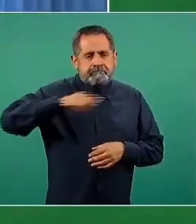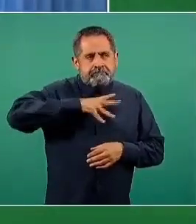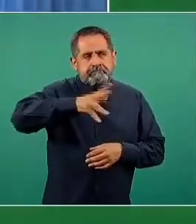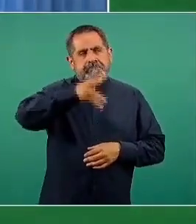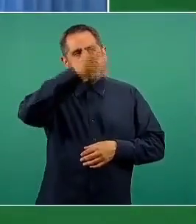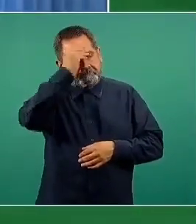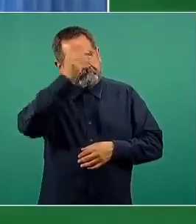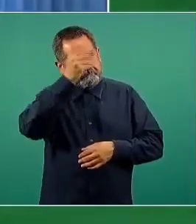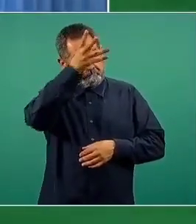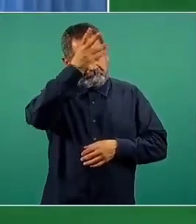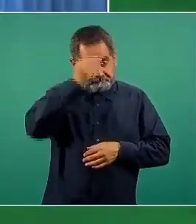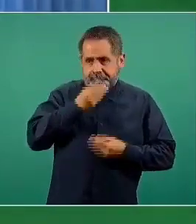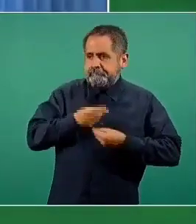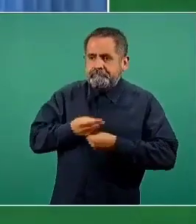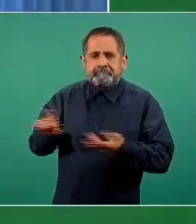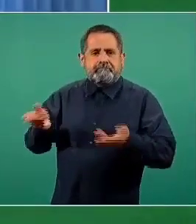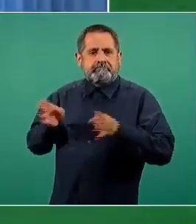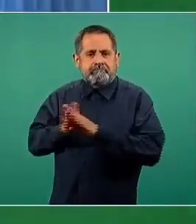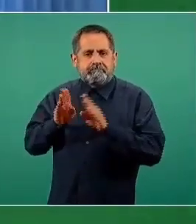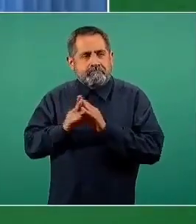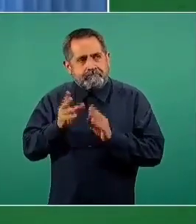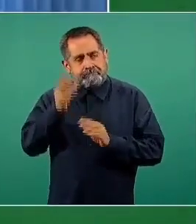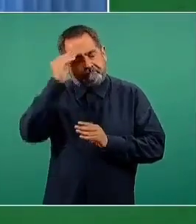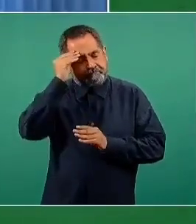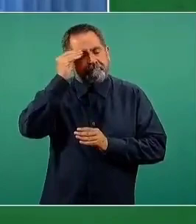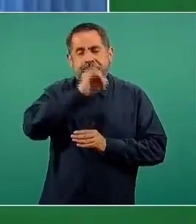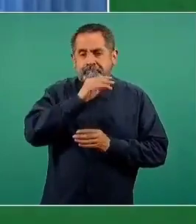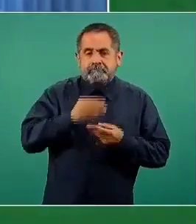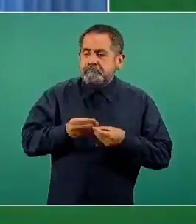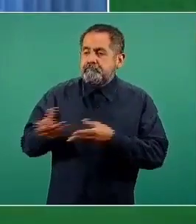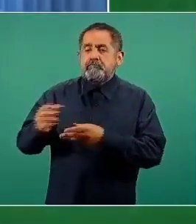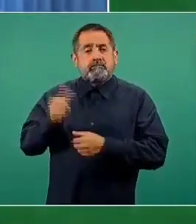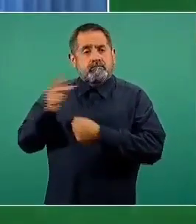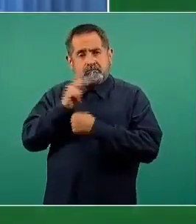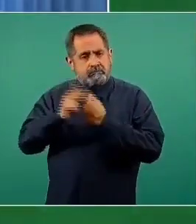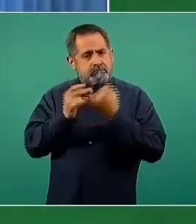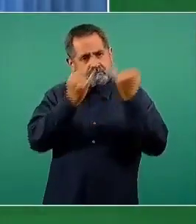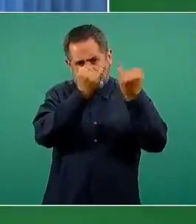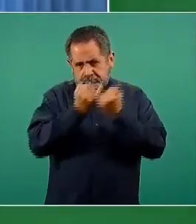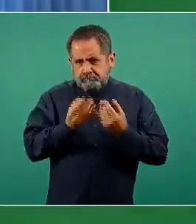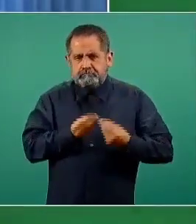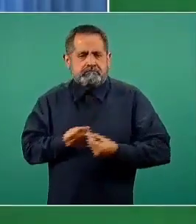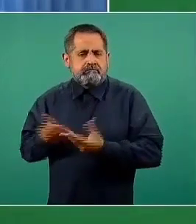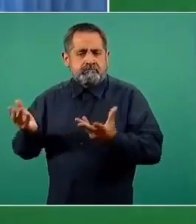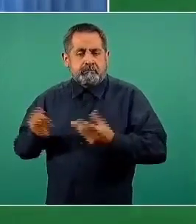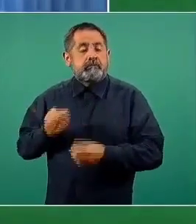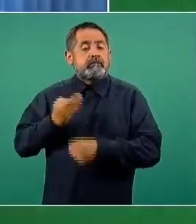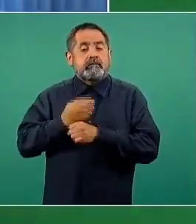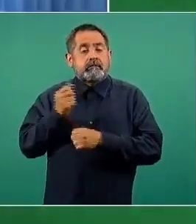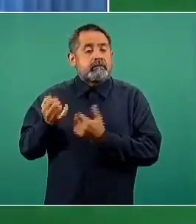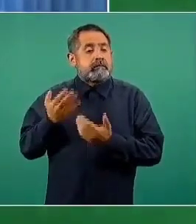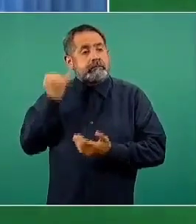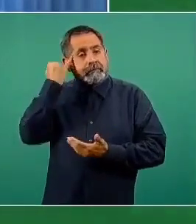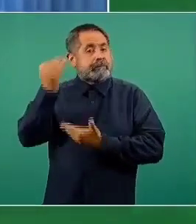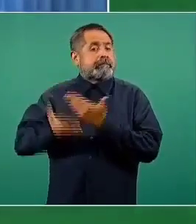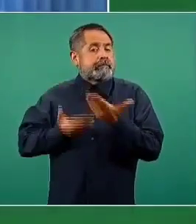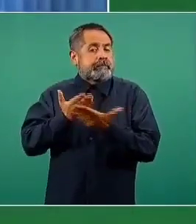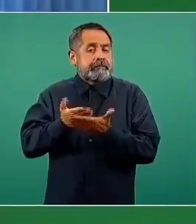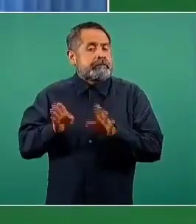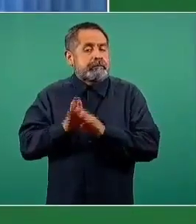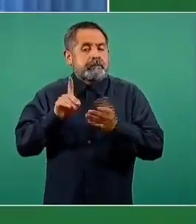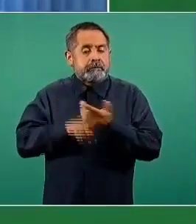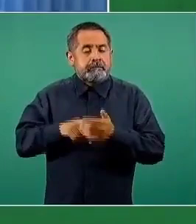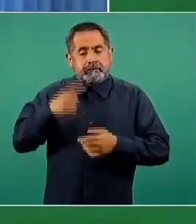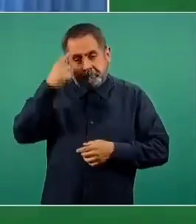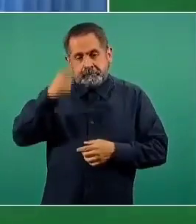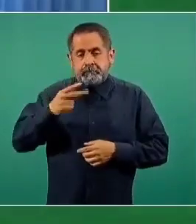para las demás entidades del país y otros países de la región. Además, está una iniciativa de evaluación operativa